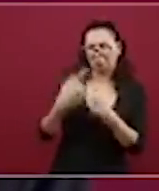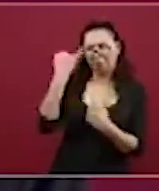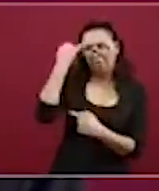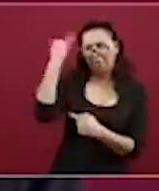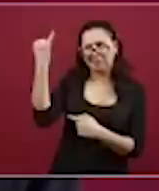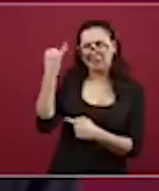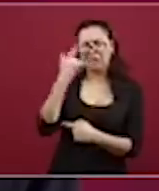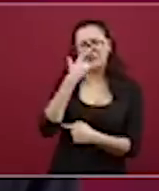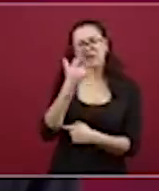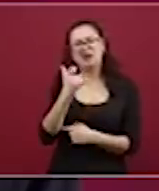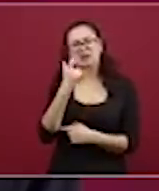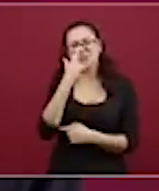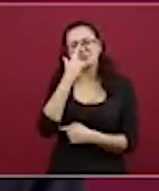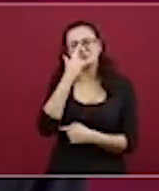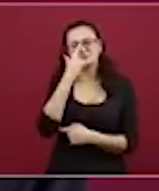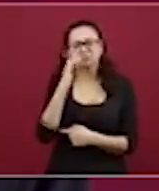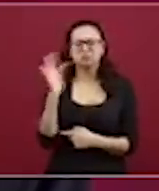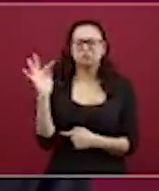puede tener una explicación.